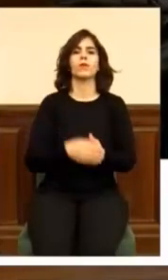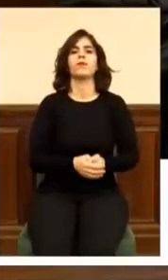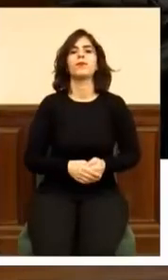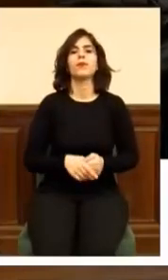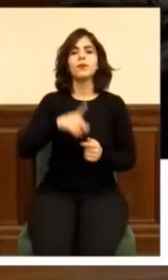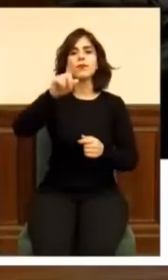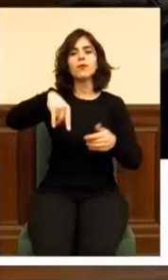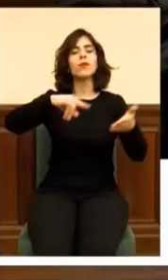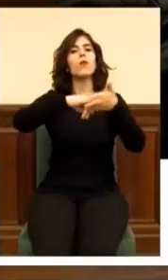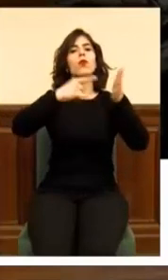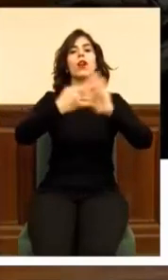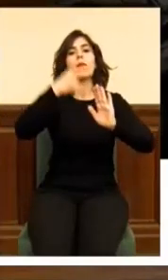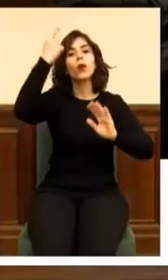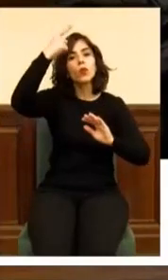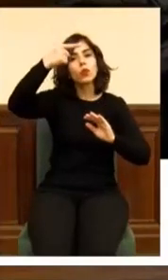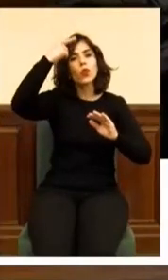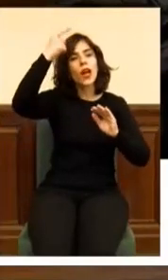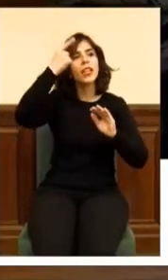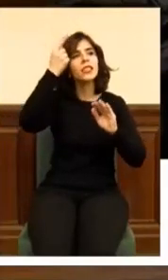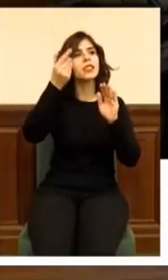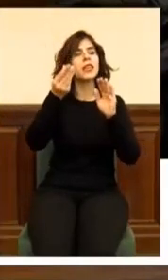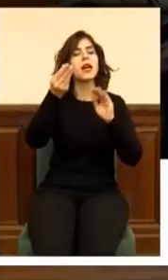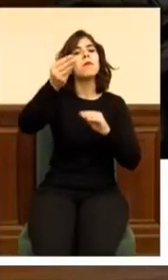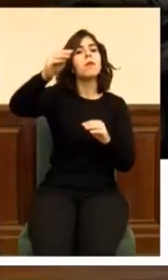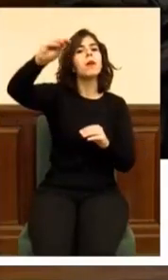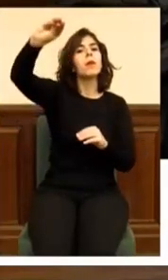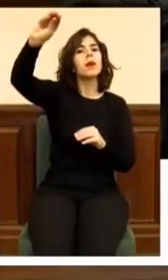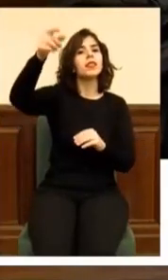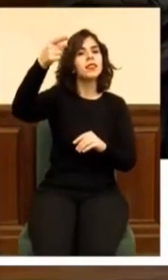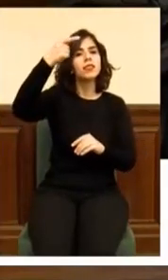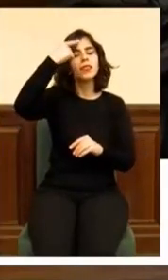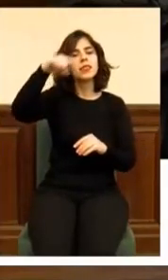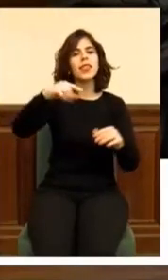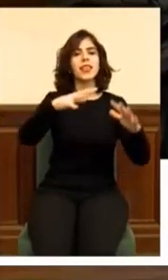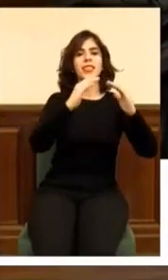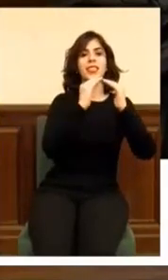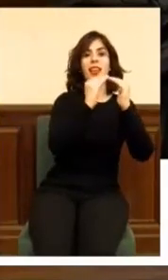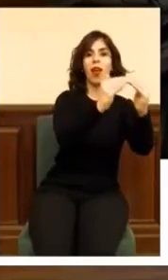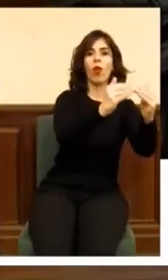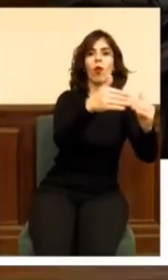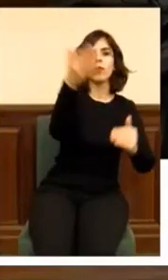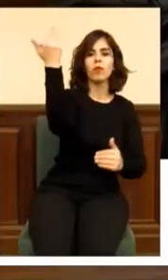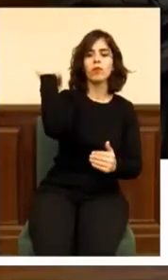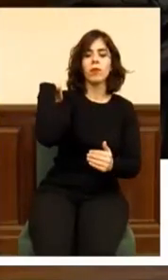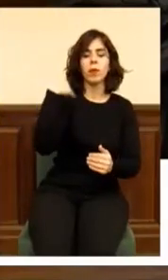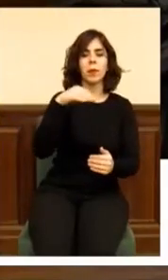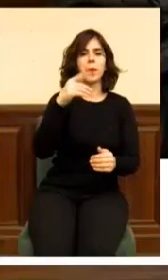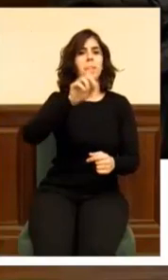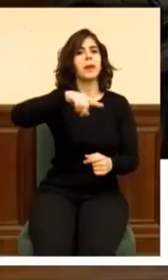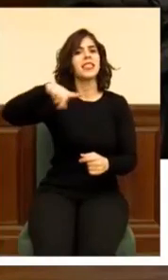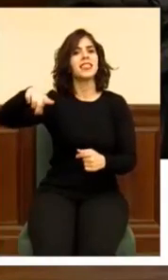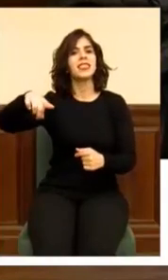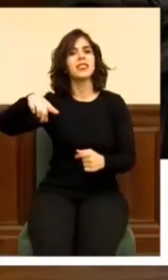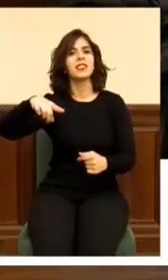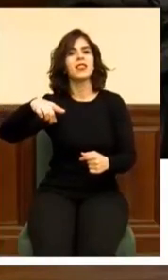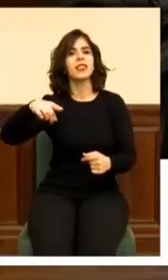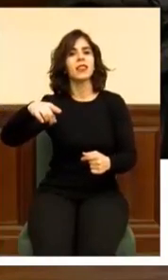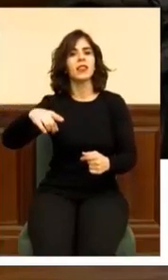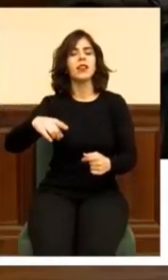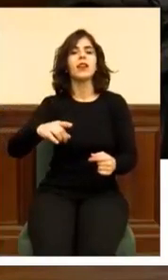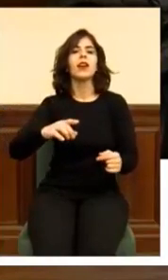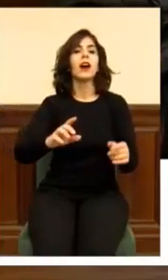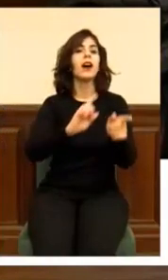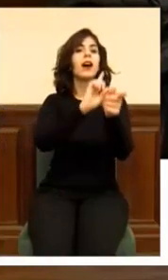nuevos programas culturales. Saben ustedes que el Senado declaró hace no mucho tiempo, unos meses, la cultura como